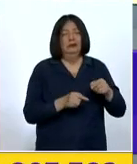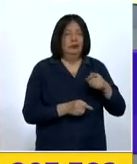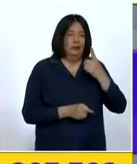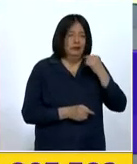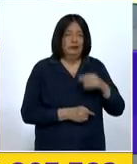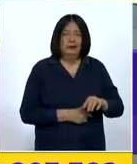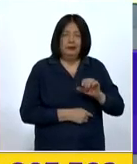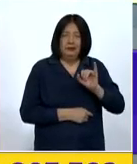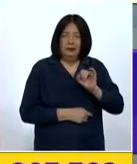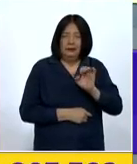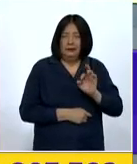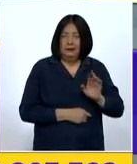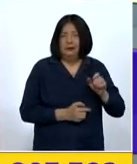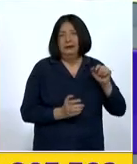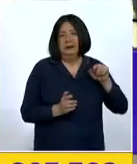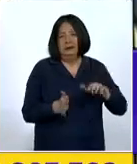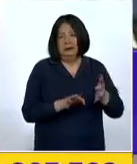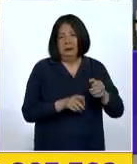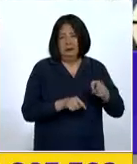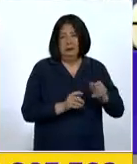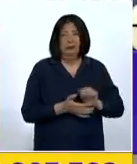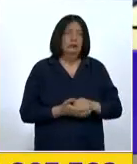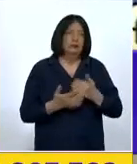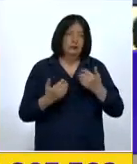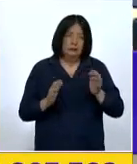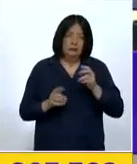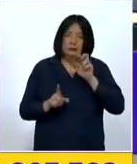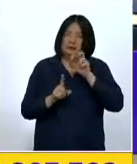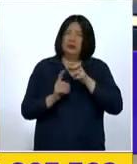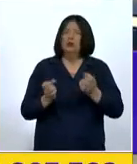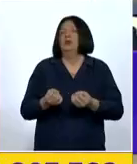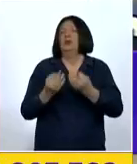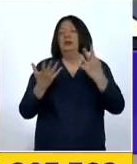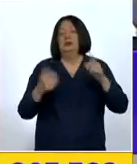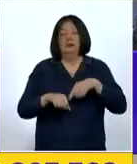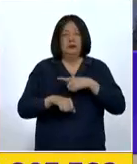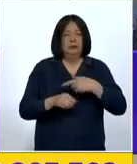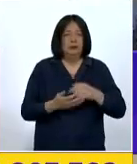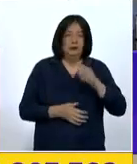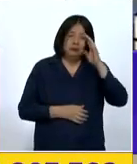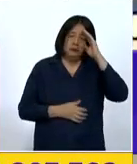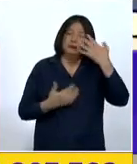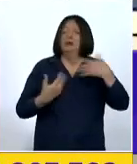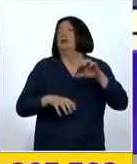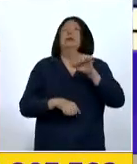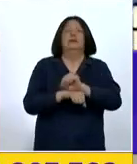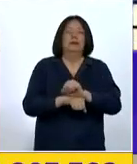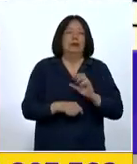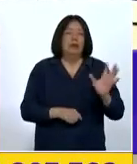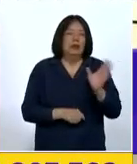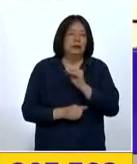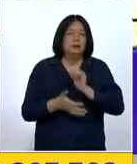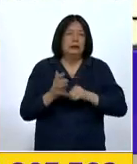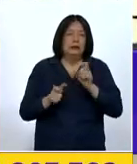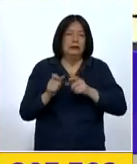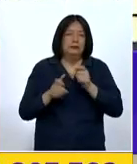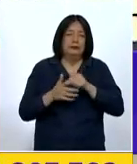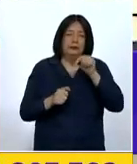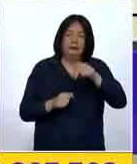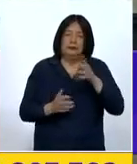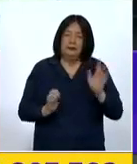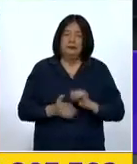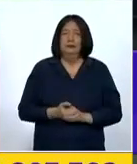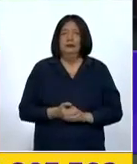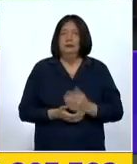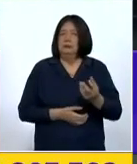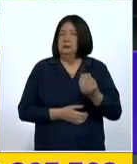San Román, el asesinado. Entonces vamos a ver finalmente cuánto demora la policía en capturar a todos los implicados en este